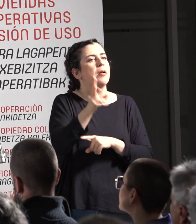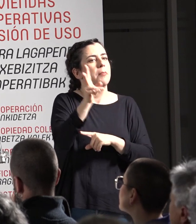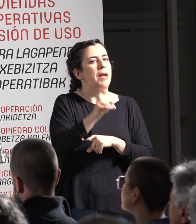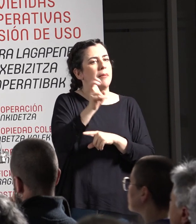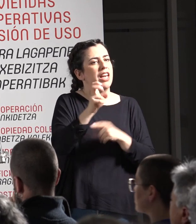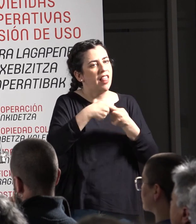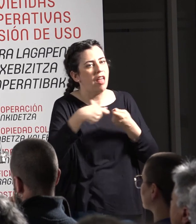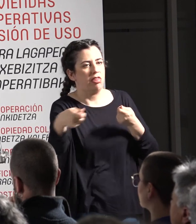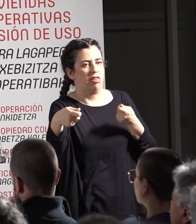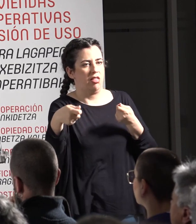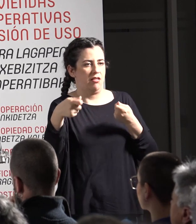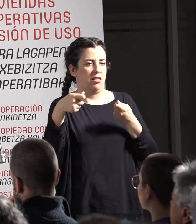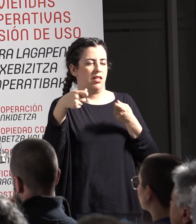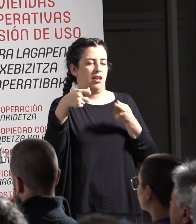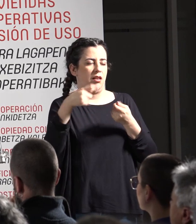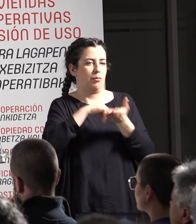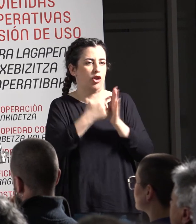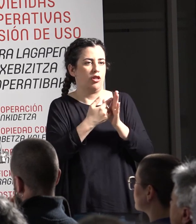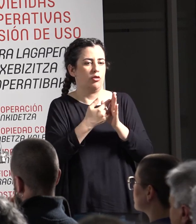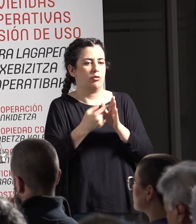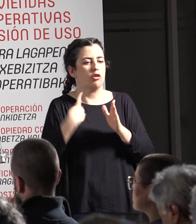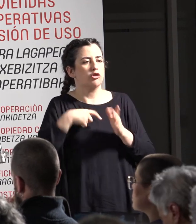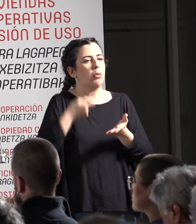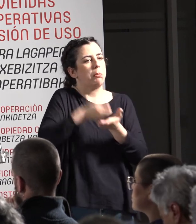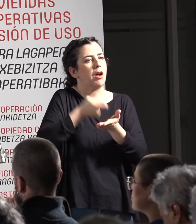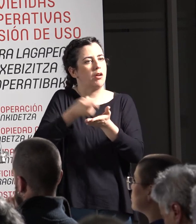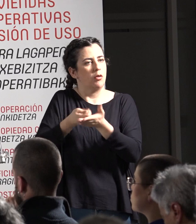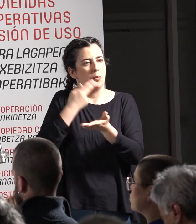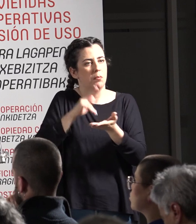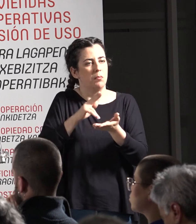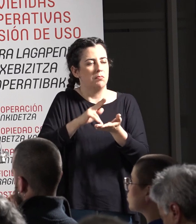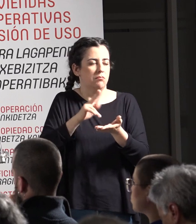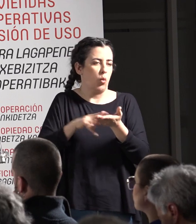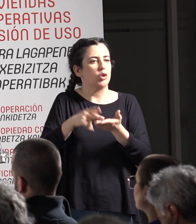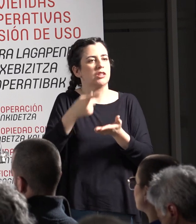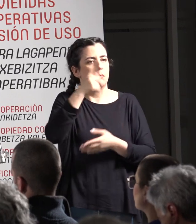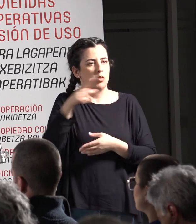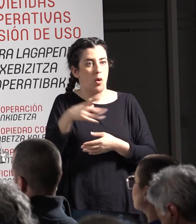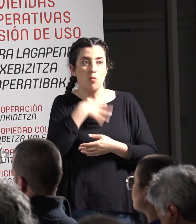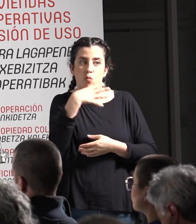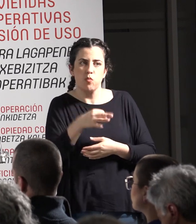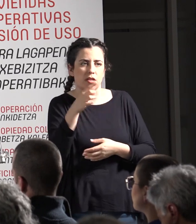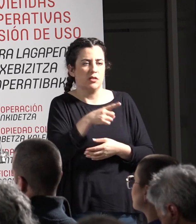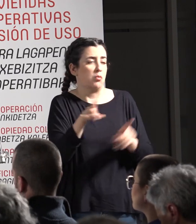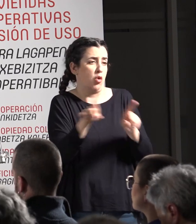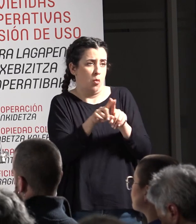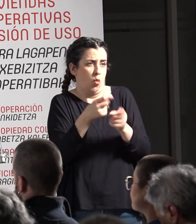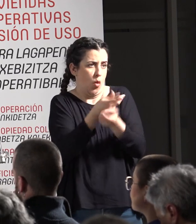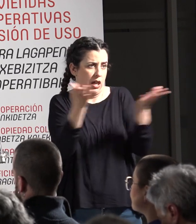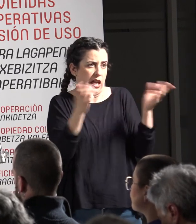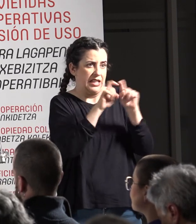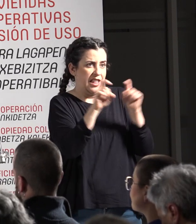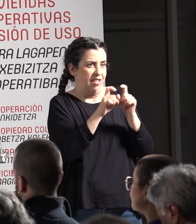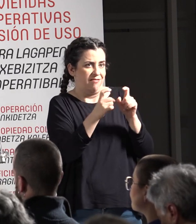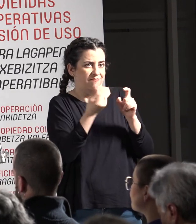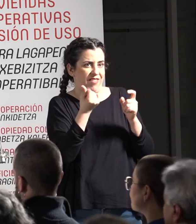vamos a poder hacer frente a las cuotas de pago mensual, como cualquier entidad financiera.